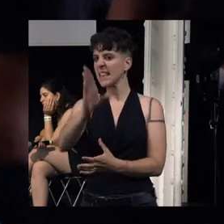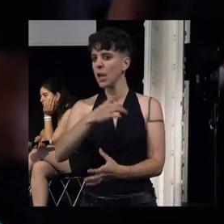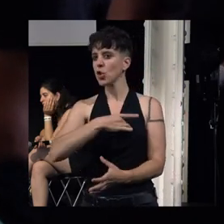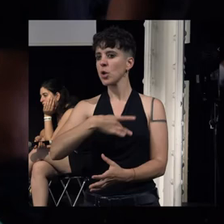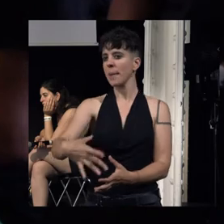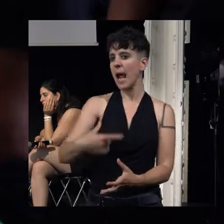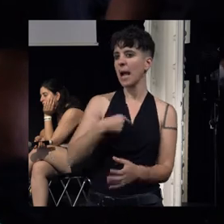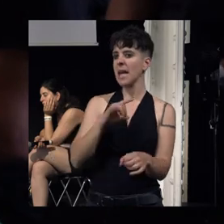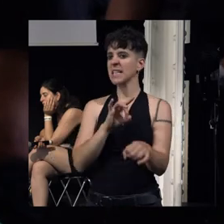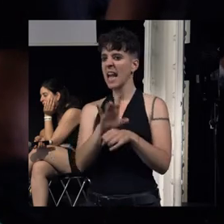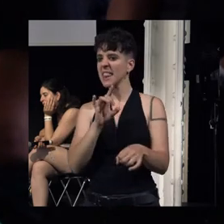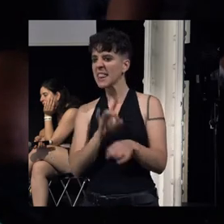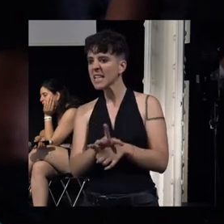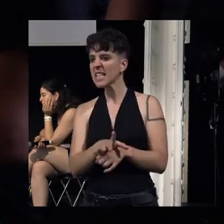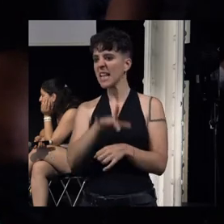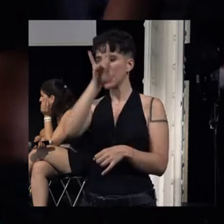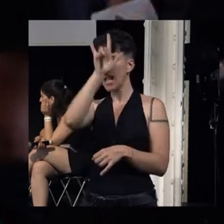racistas y capullos, ¿no?